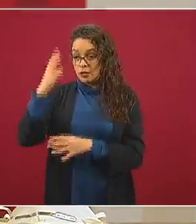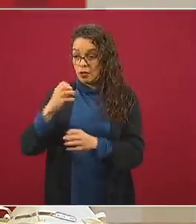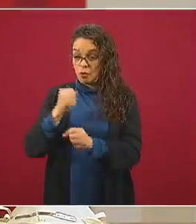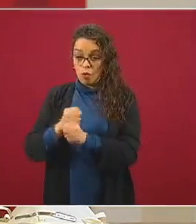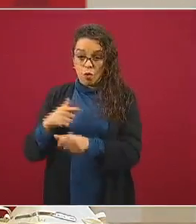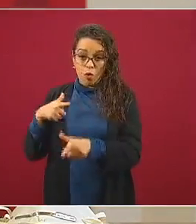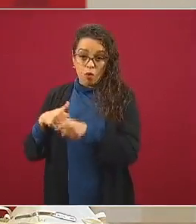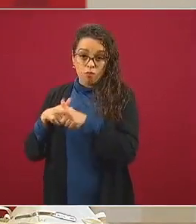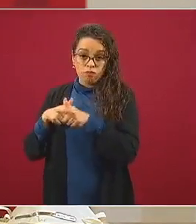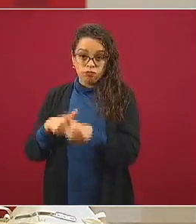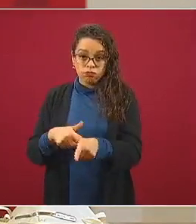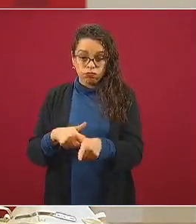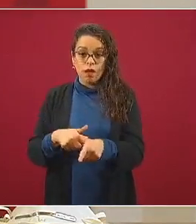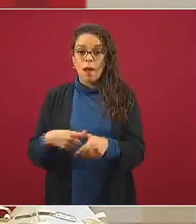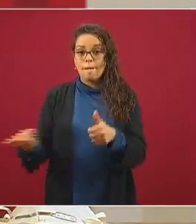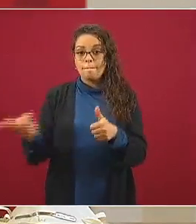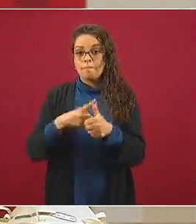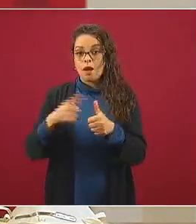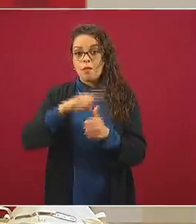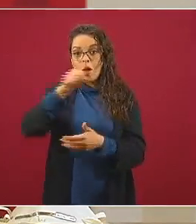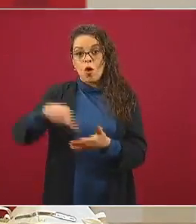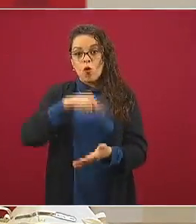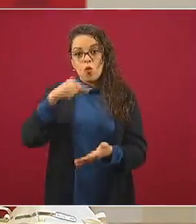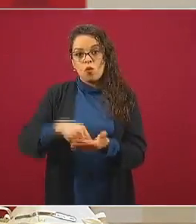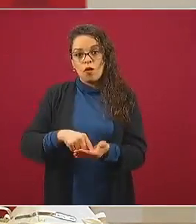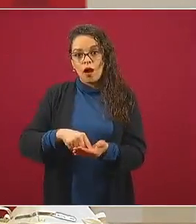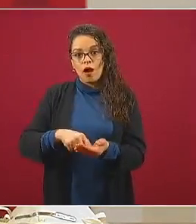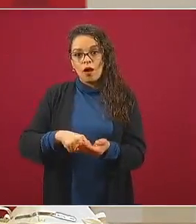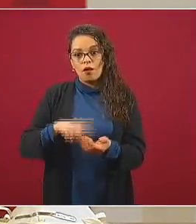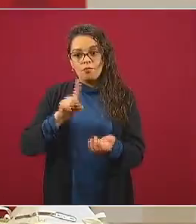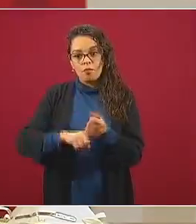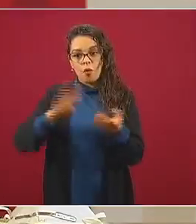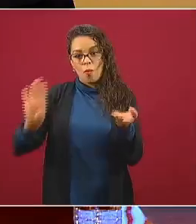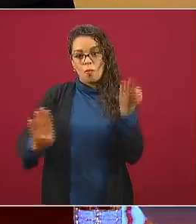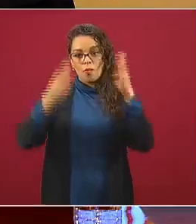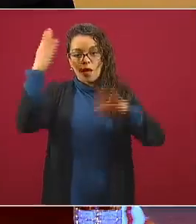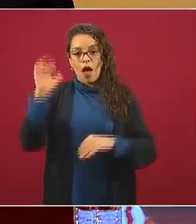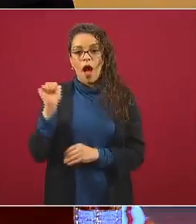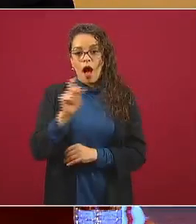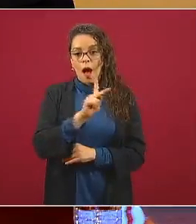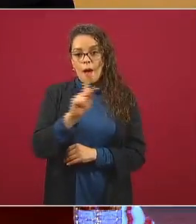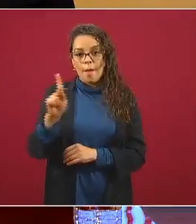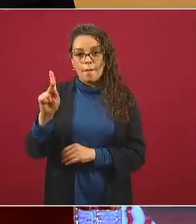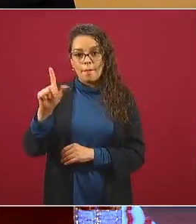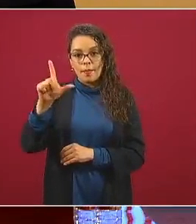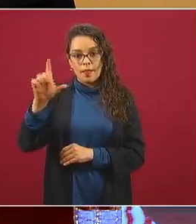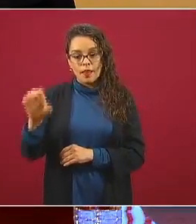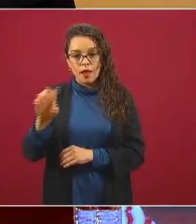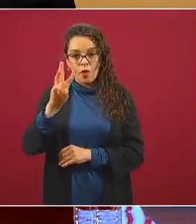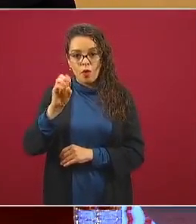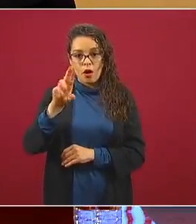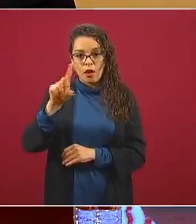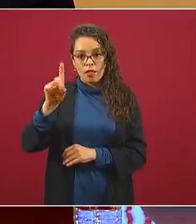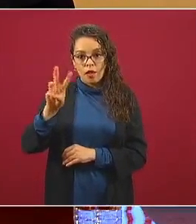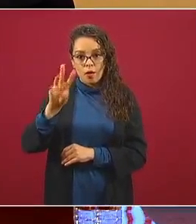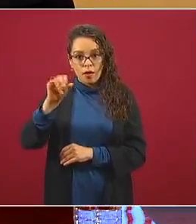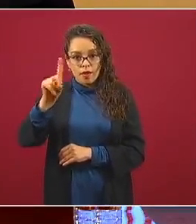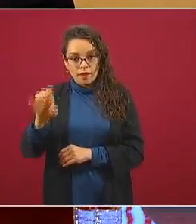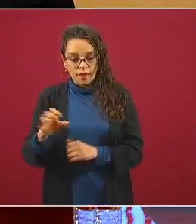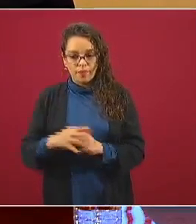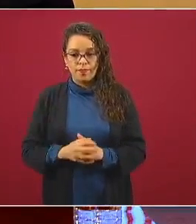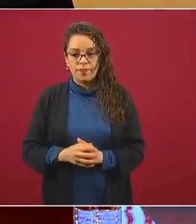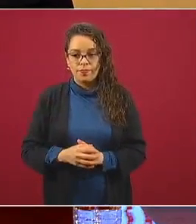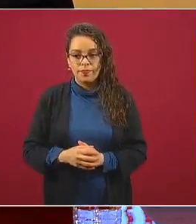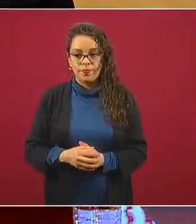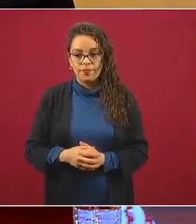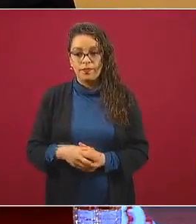tuvo el primer lugar a nivel mundial como Apple Worldwide, que es las que tienen